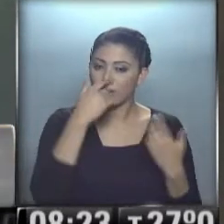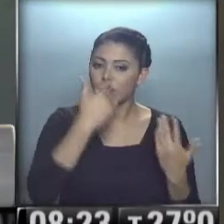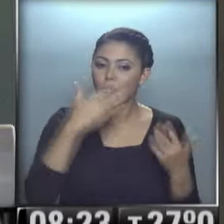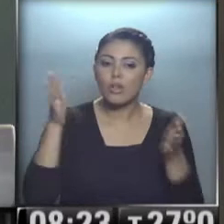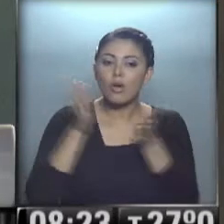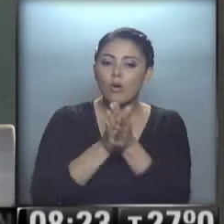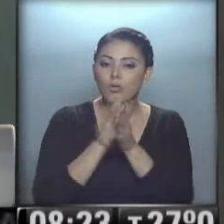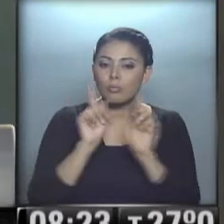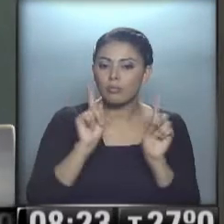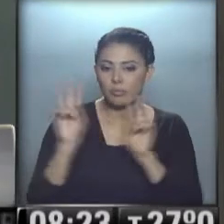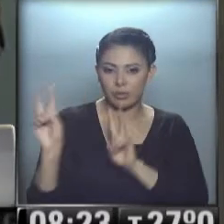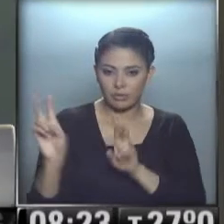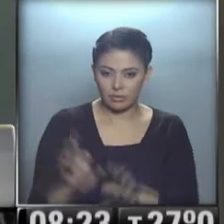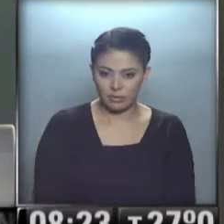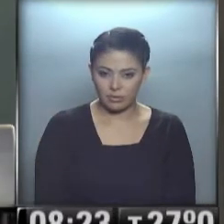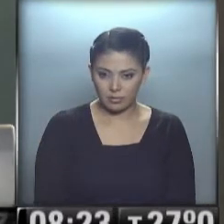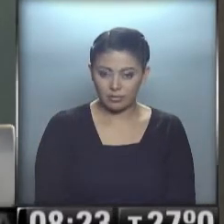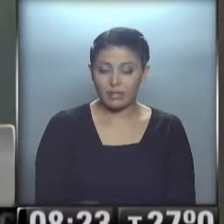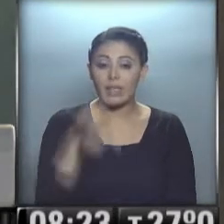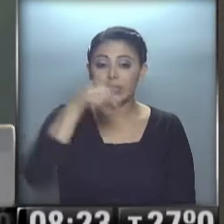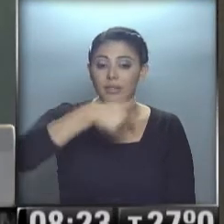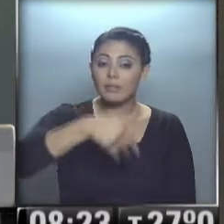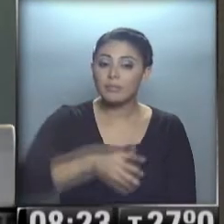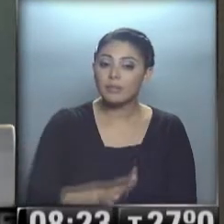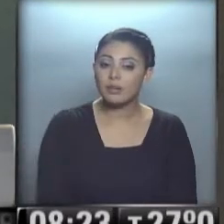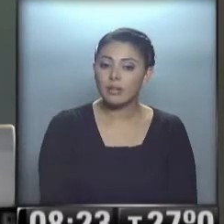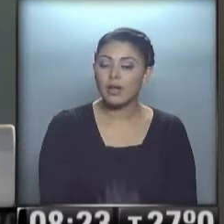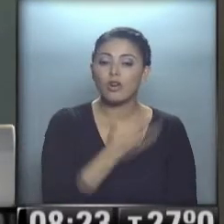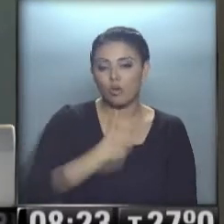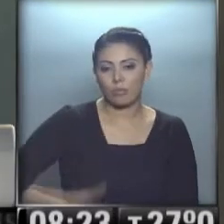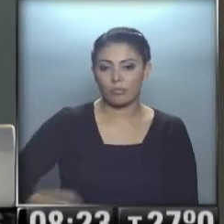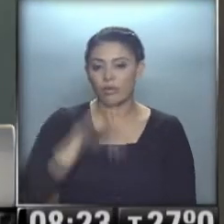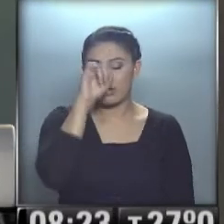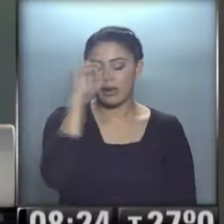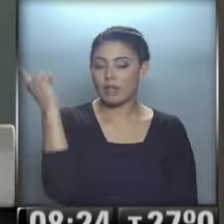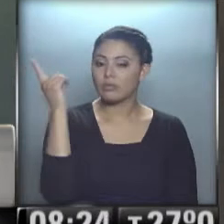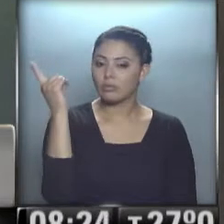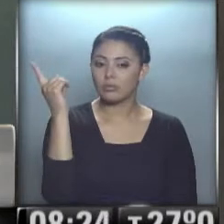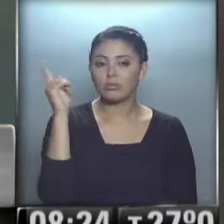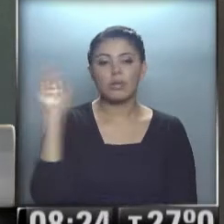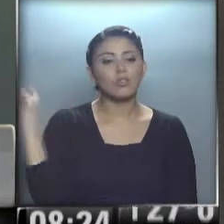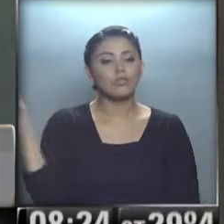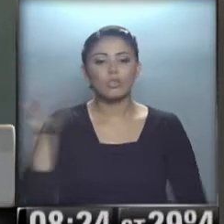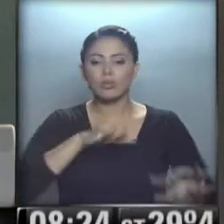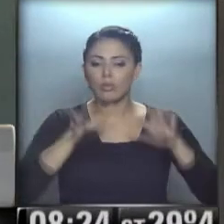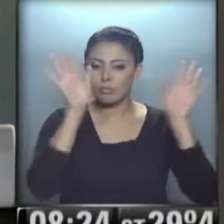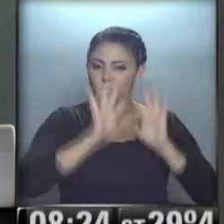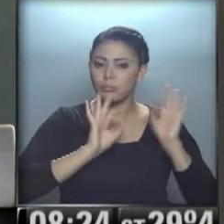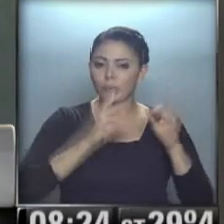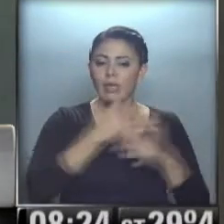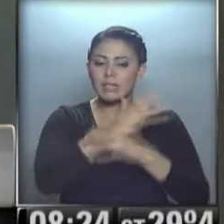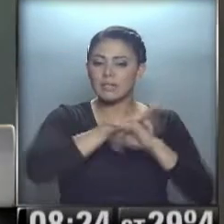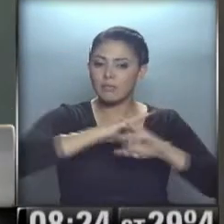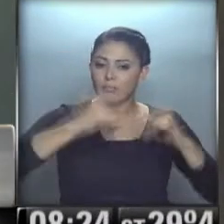esta cuestión. A partir de ello, el Estado genera las condiciones para tener un muy buen sistema de